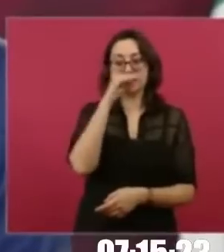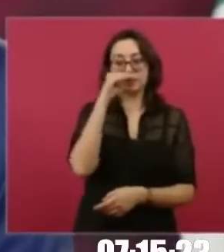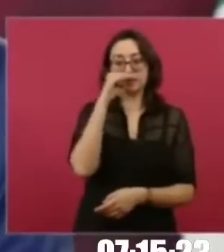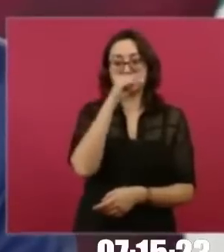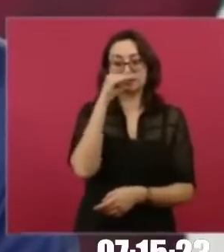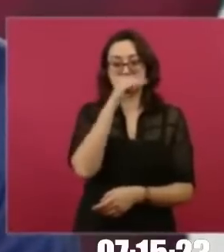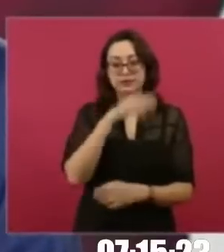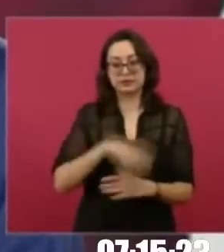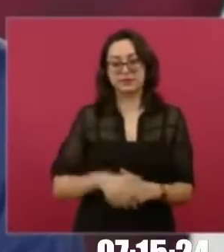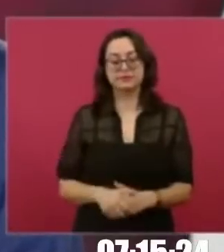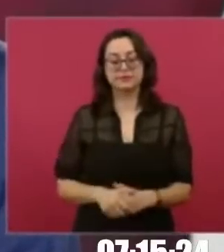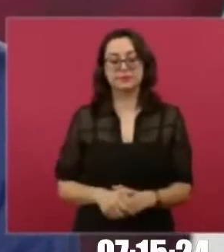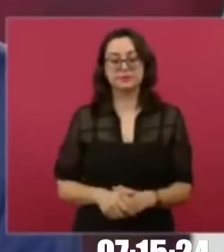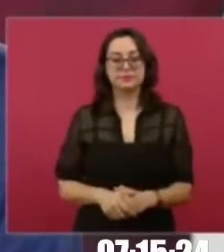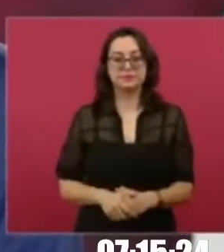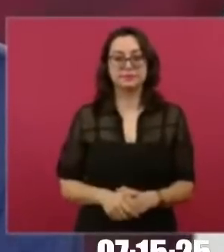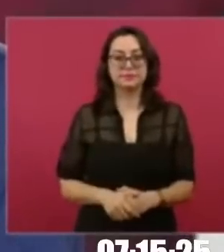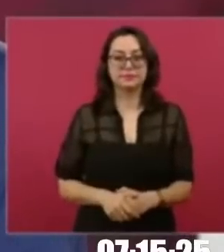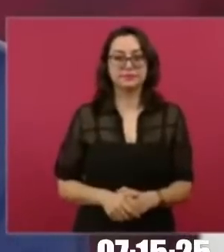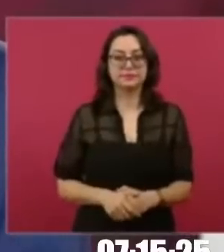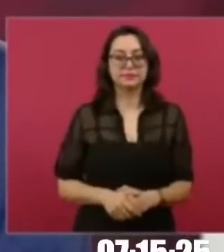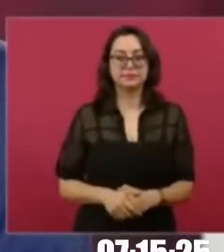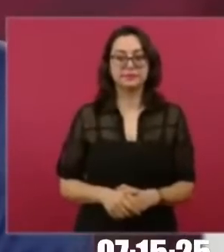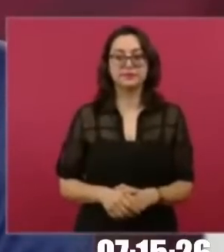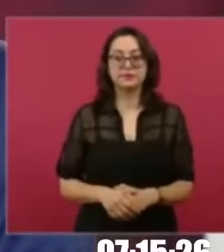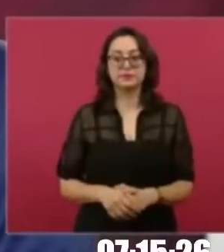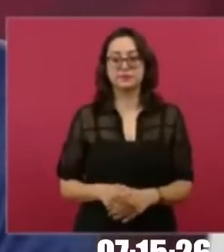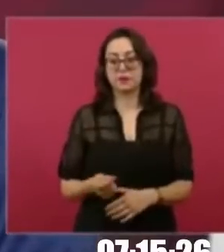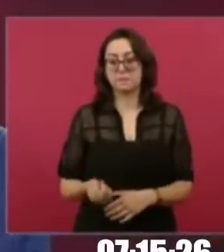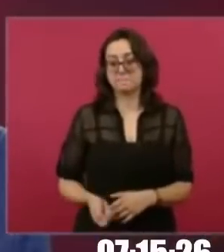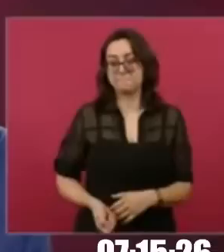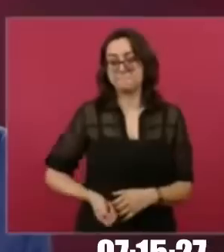es único lo que estamos haciendo